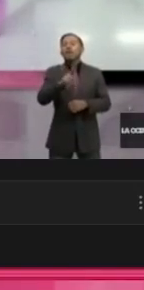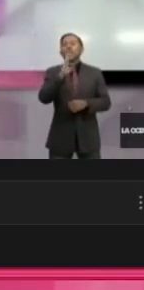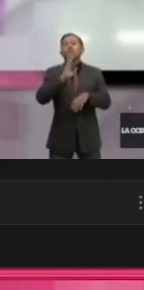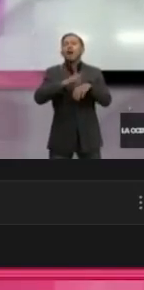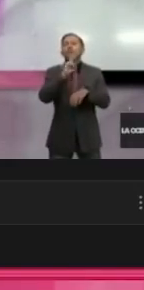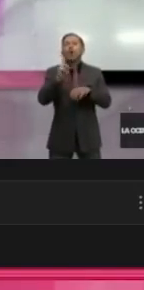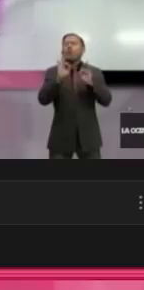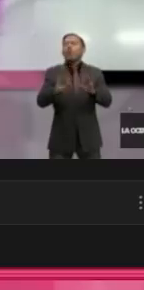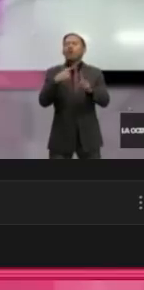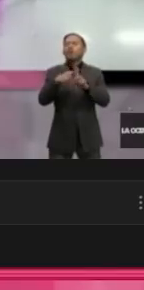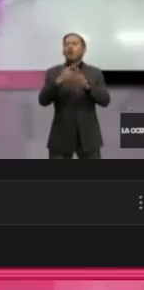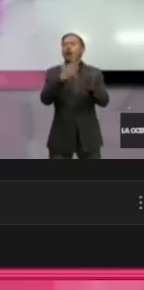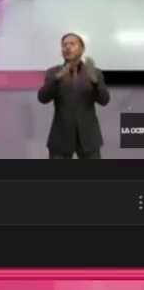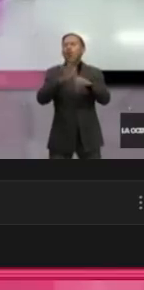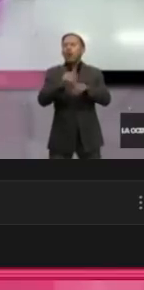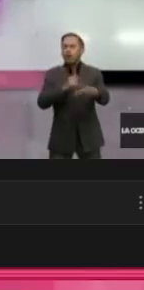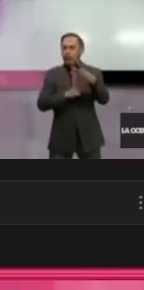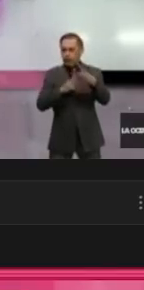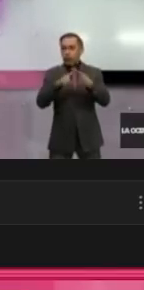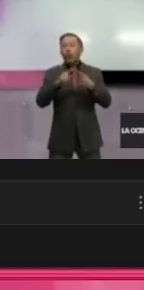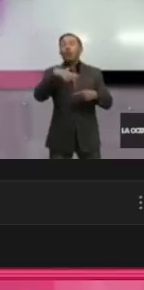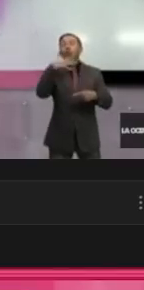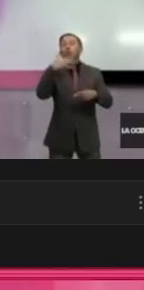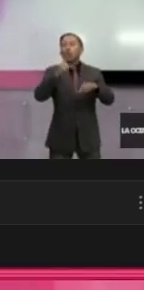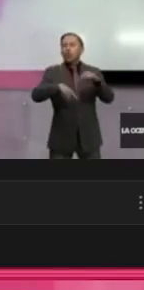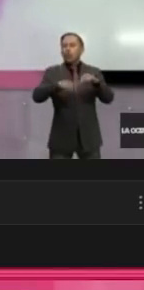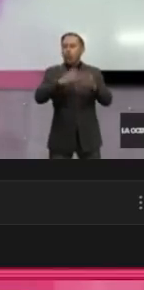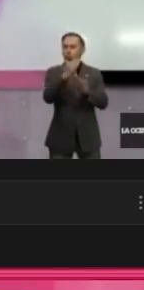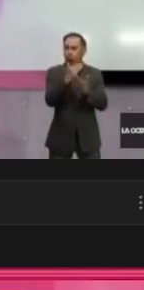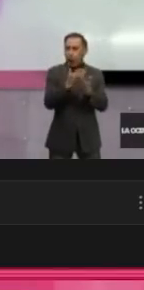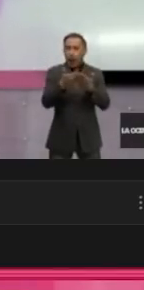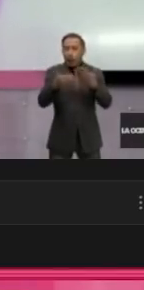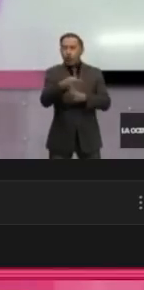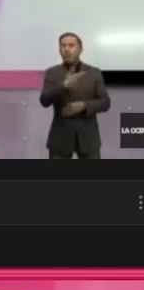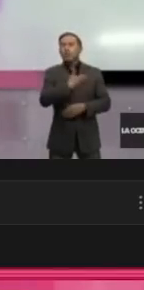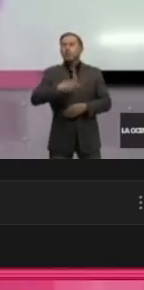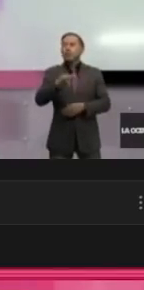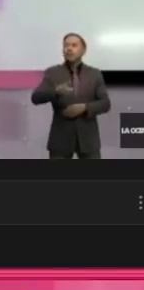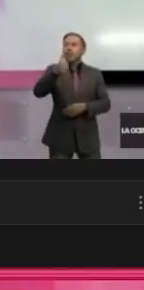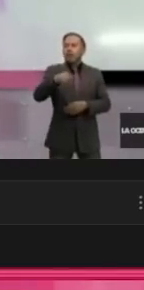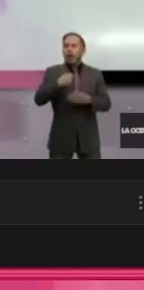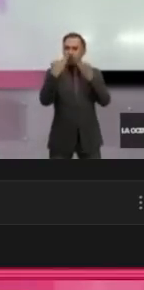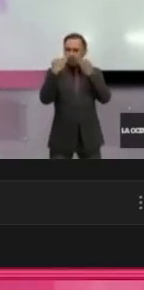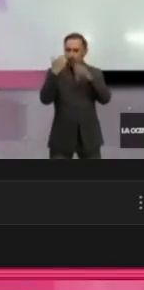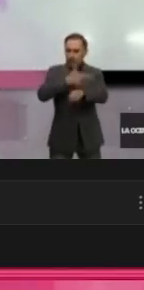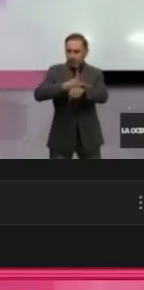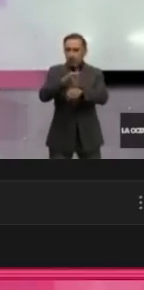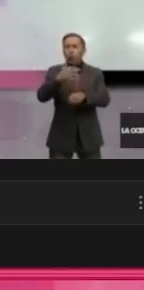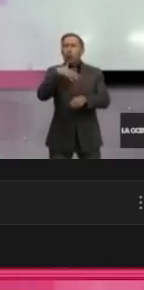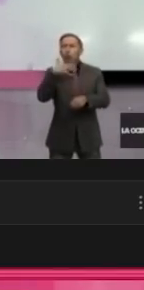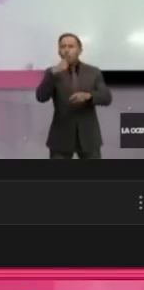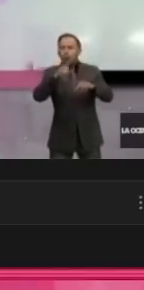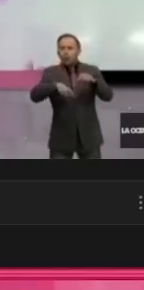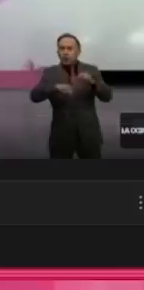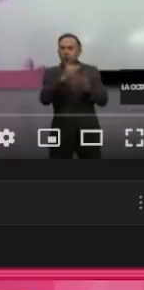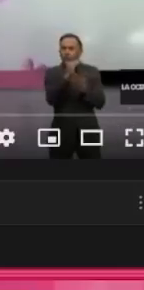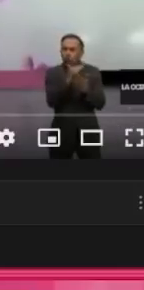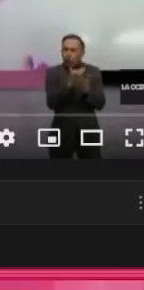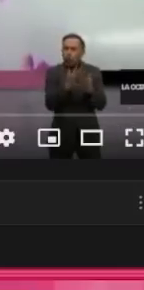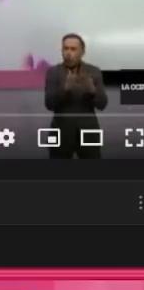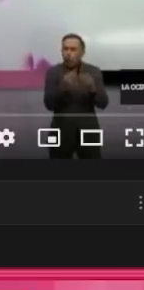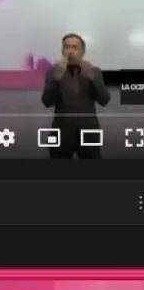sido el combate a la corrupción. Hoy por primera vez tenemos a un presidente transparente que combate de forma directa la corrupción y con números. También